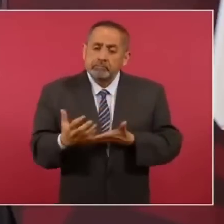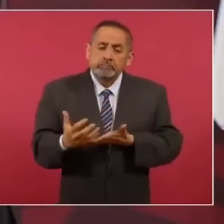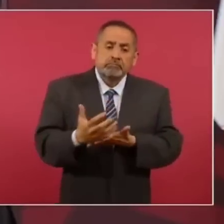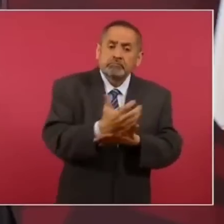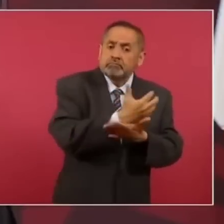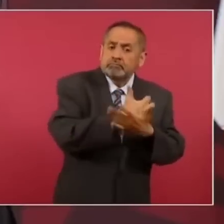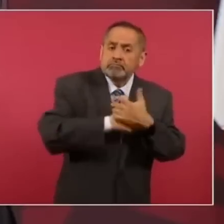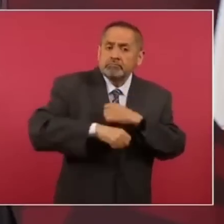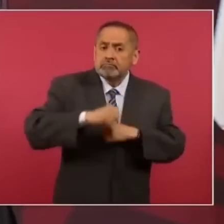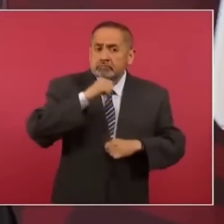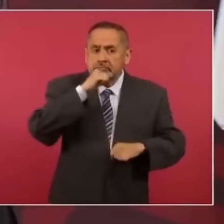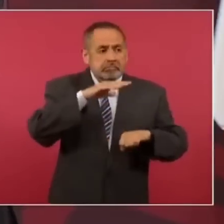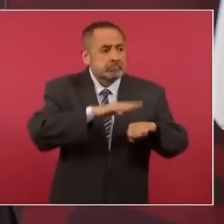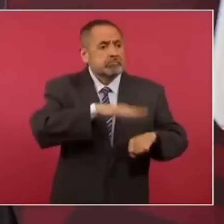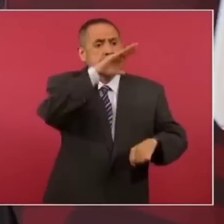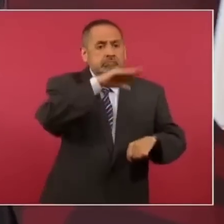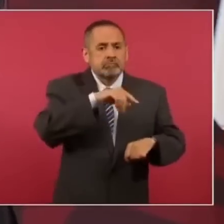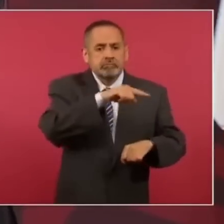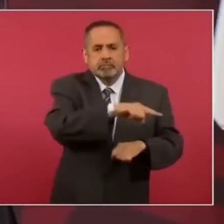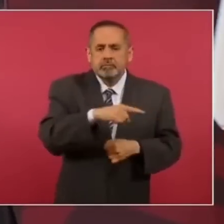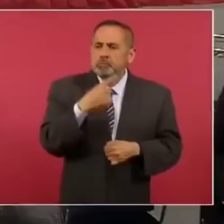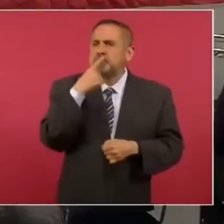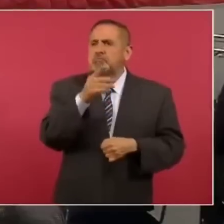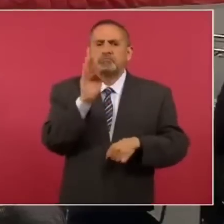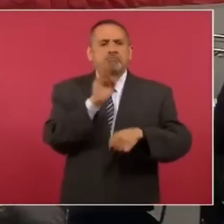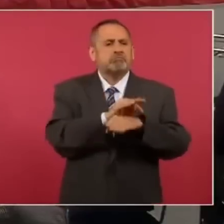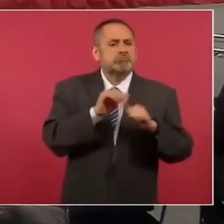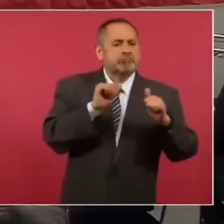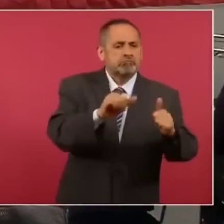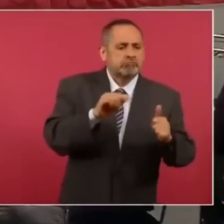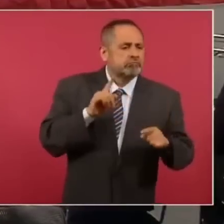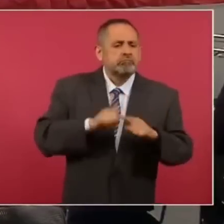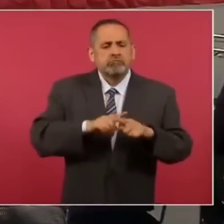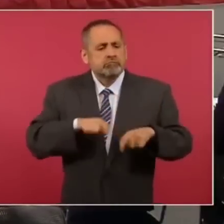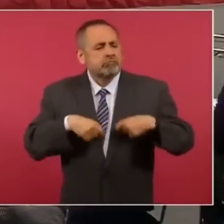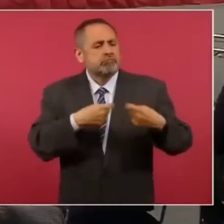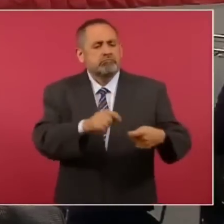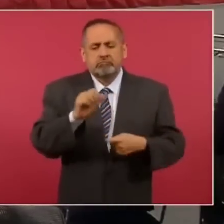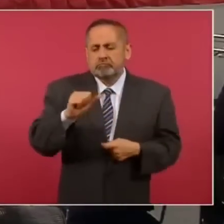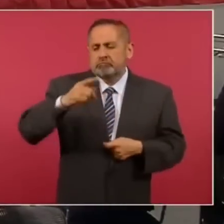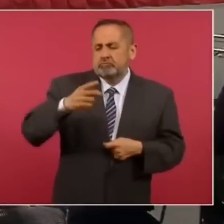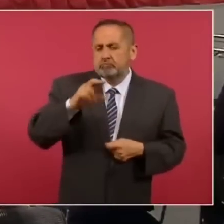donde se ampararon, quién otorgó ese amparo